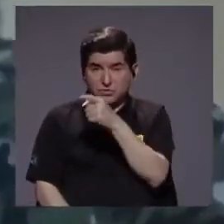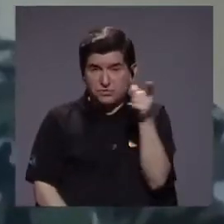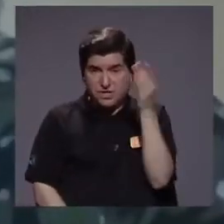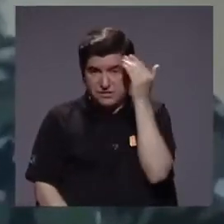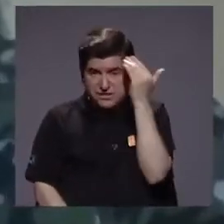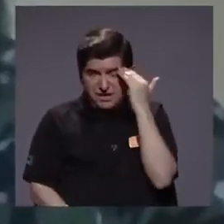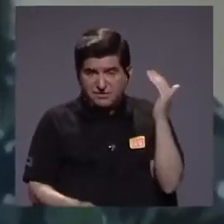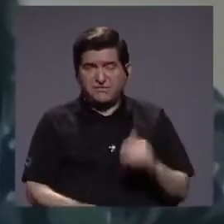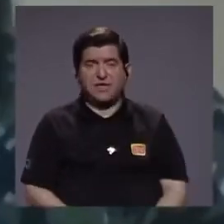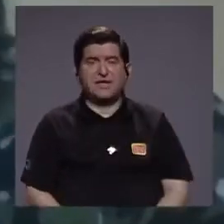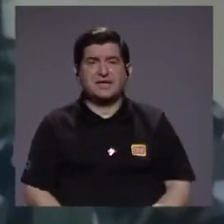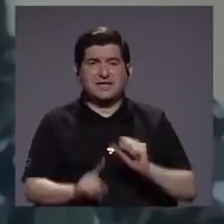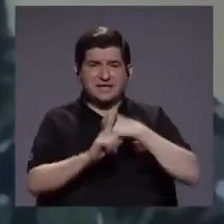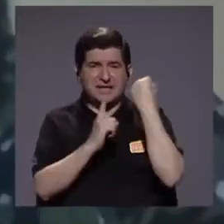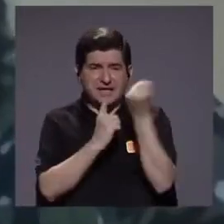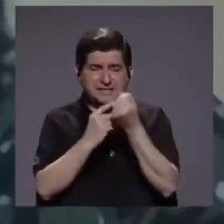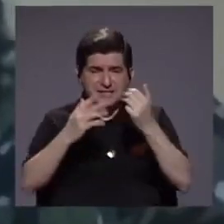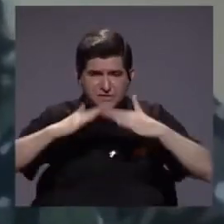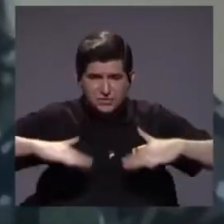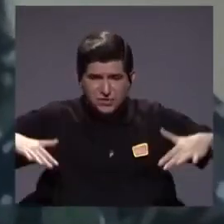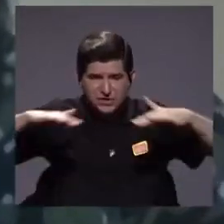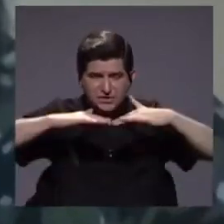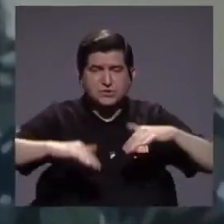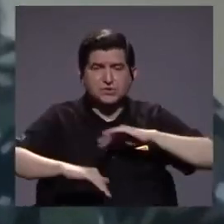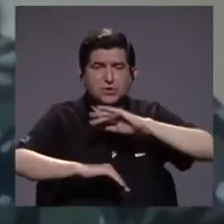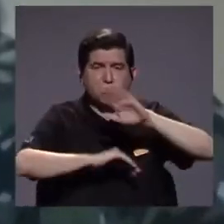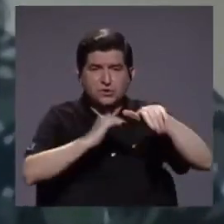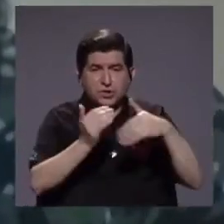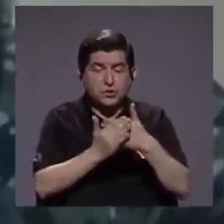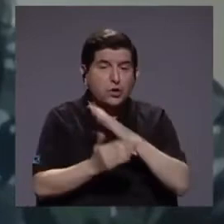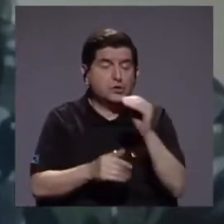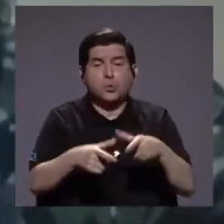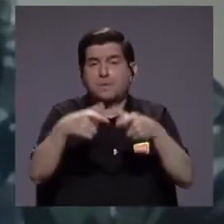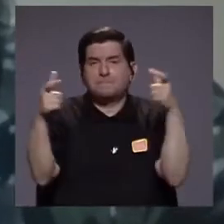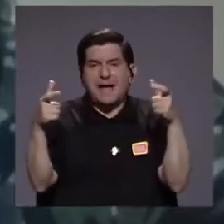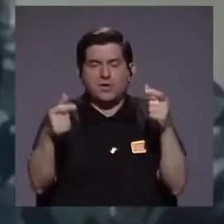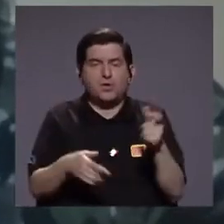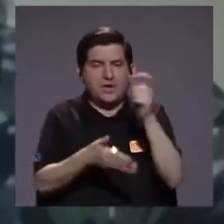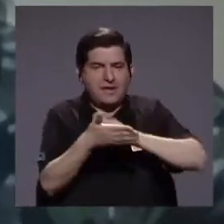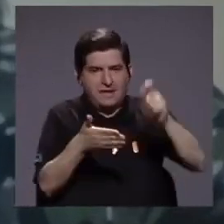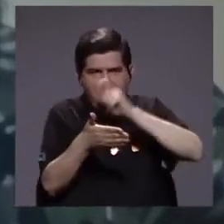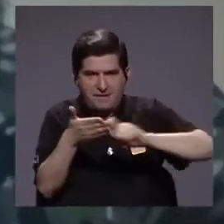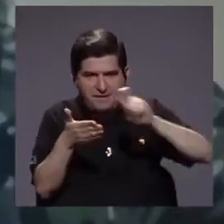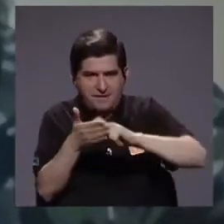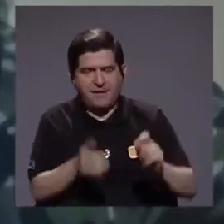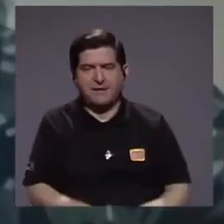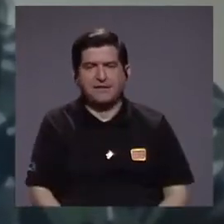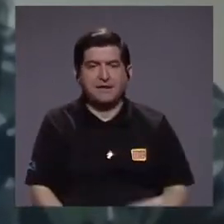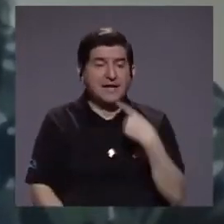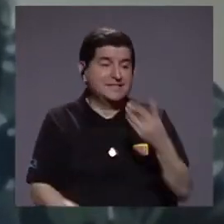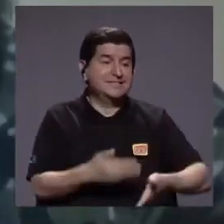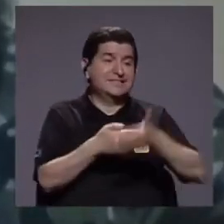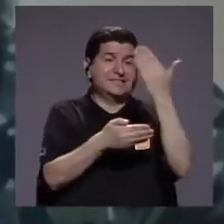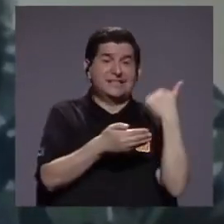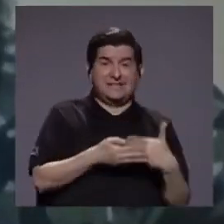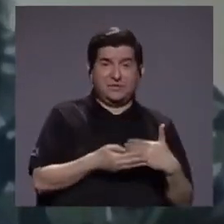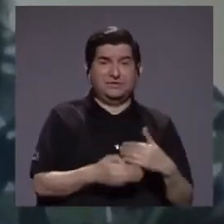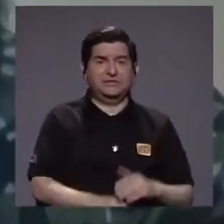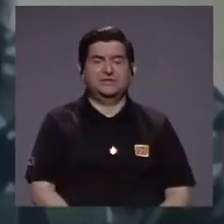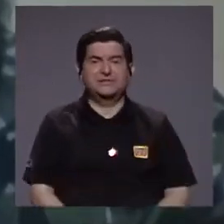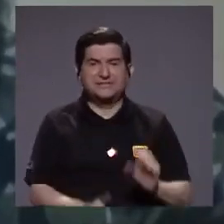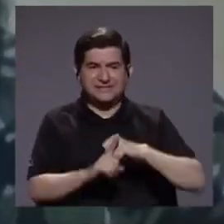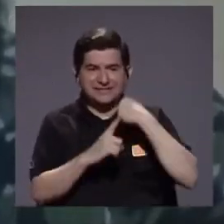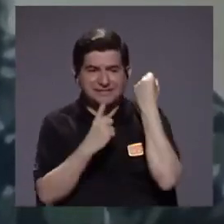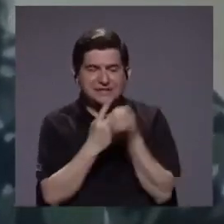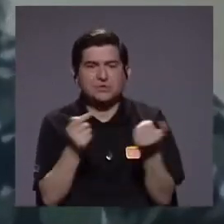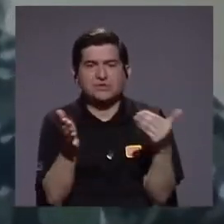la situación espacial de todas las escuelas o de la mayoría de escuelas, pero como se mencionó anteriormente, con esta